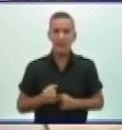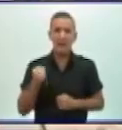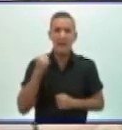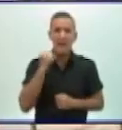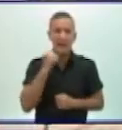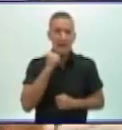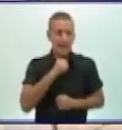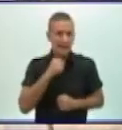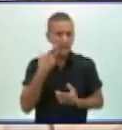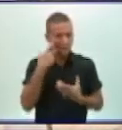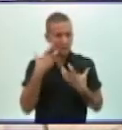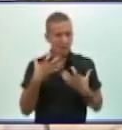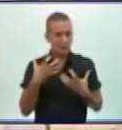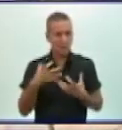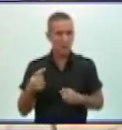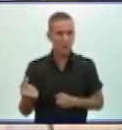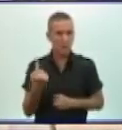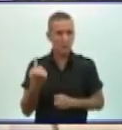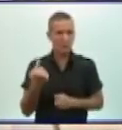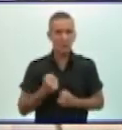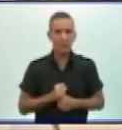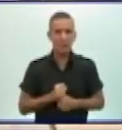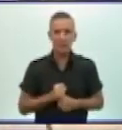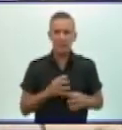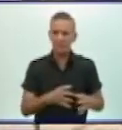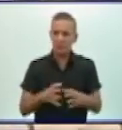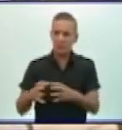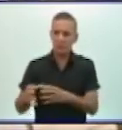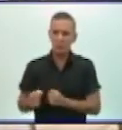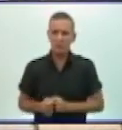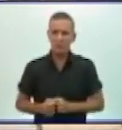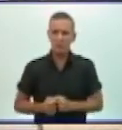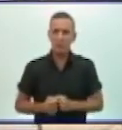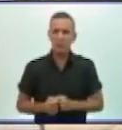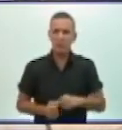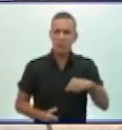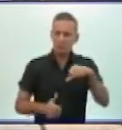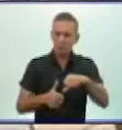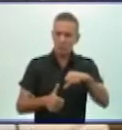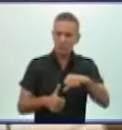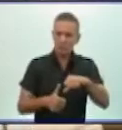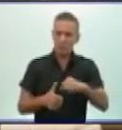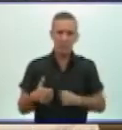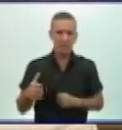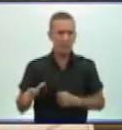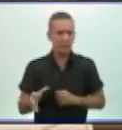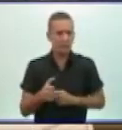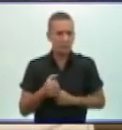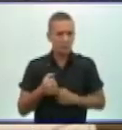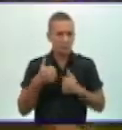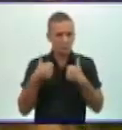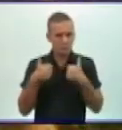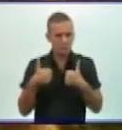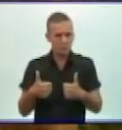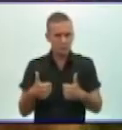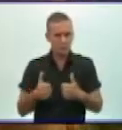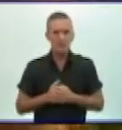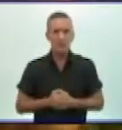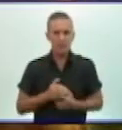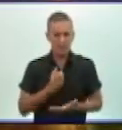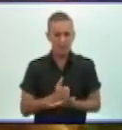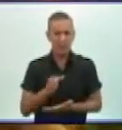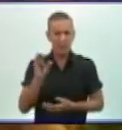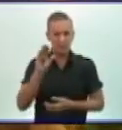porque no solamente los organiza, sino que genera una actitud participativa en torno a todo lo que está sucediendo en ese momento en la escuela. ¿Cómo no?